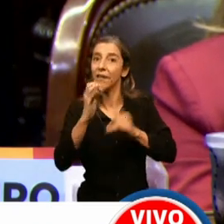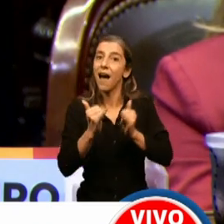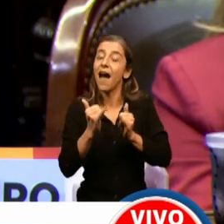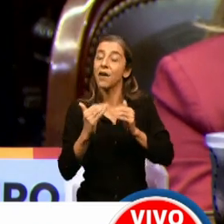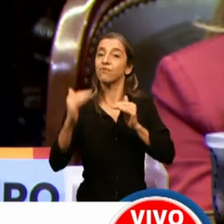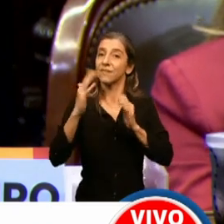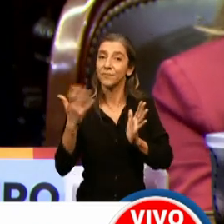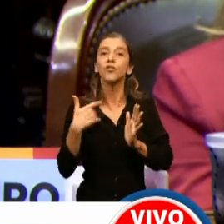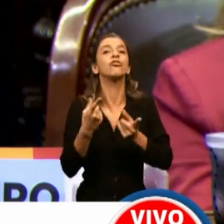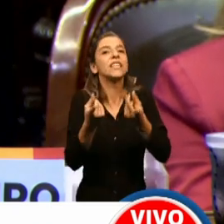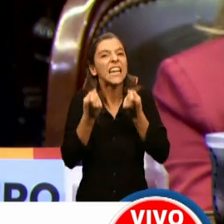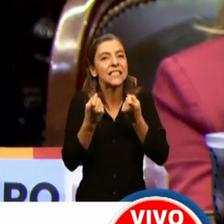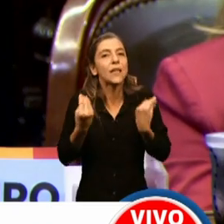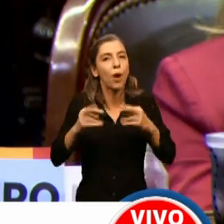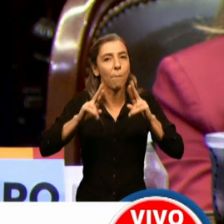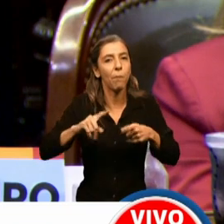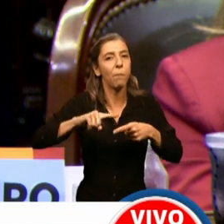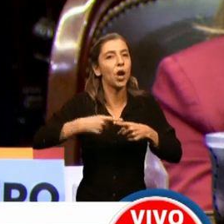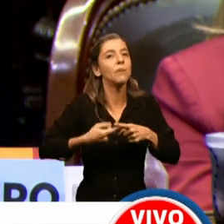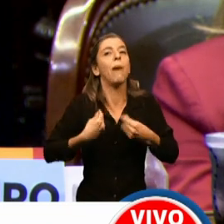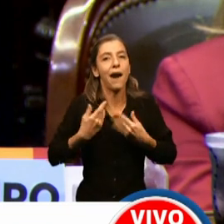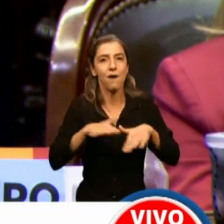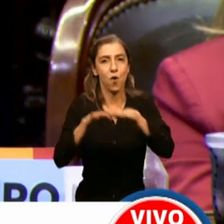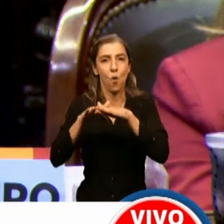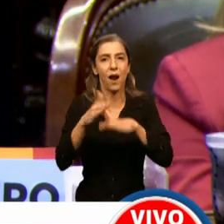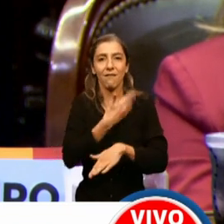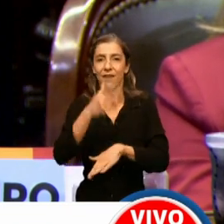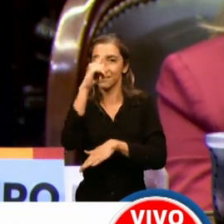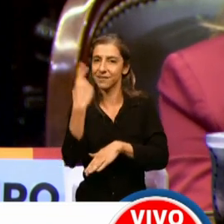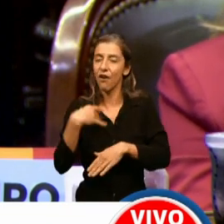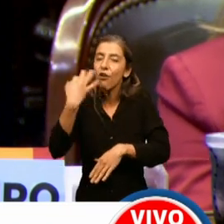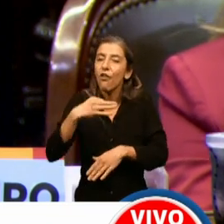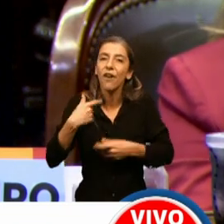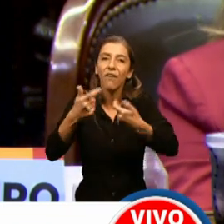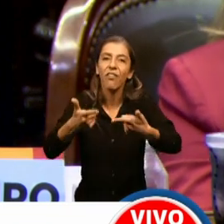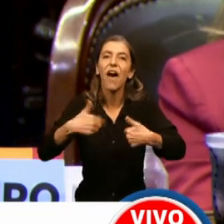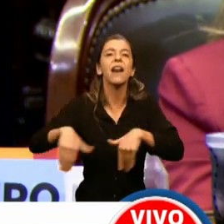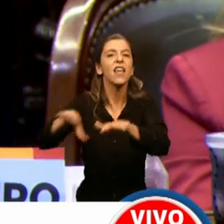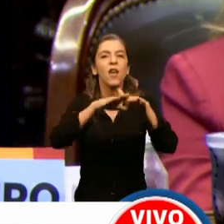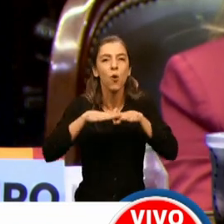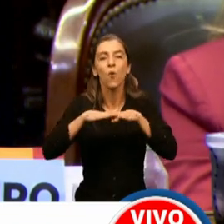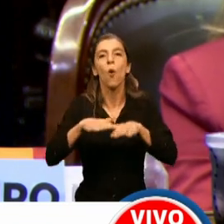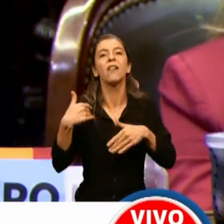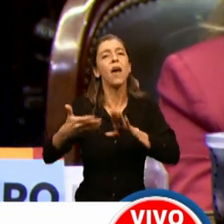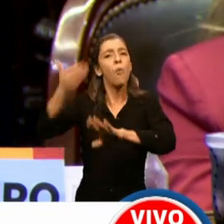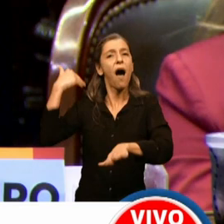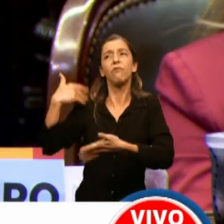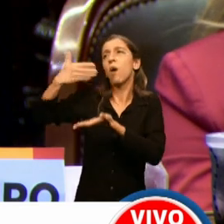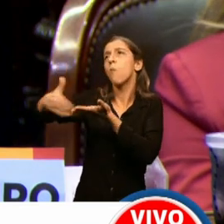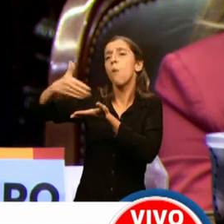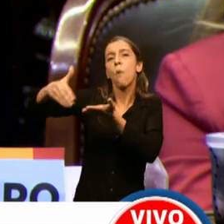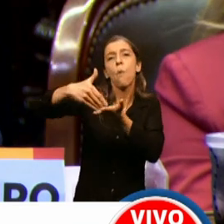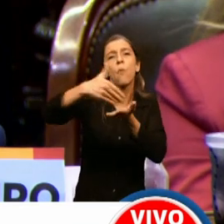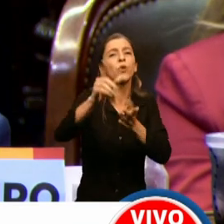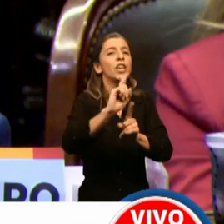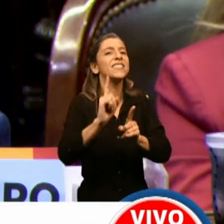hace falta más políticas de igualdad hace falta que el estado abrace eso que excluyó y que dejó afuera toda la vida no son